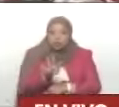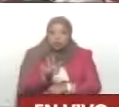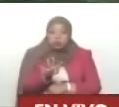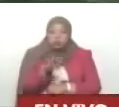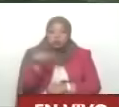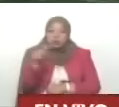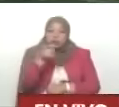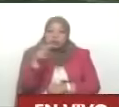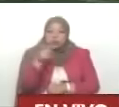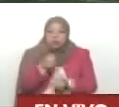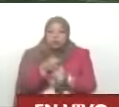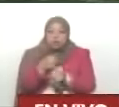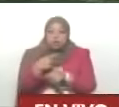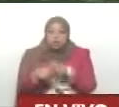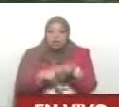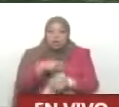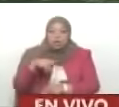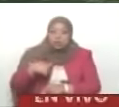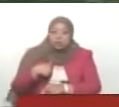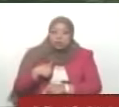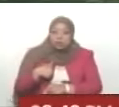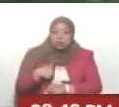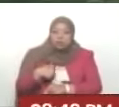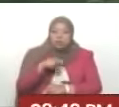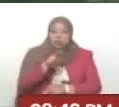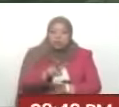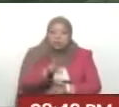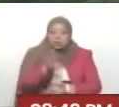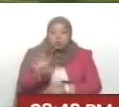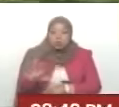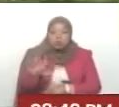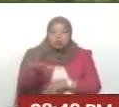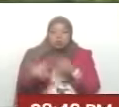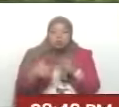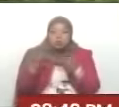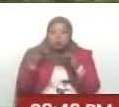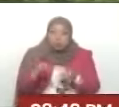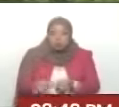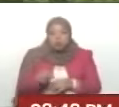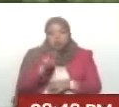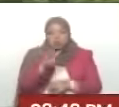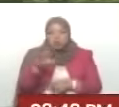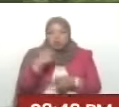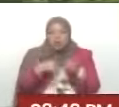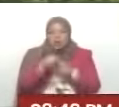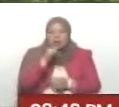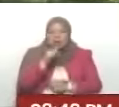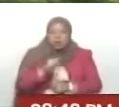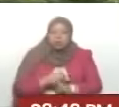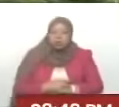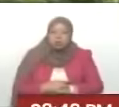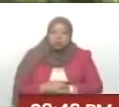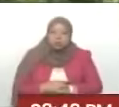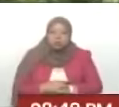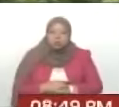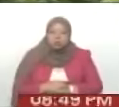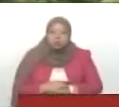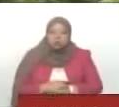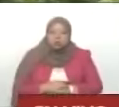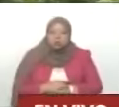14 metros por 25, 14 postes por 25 metros, da la cantidad